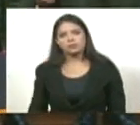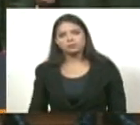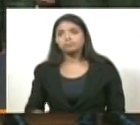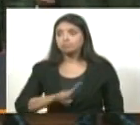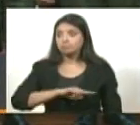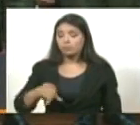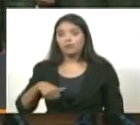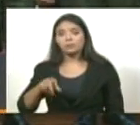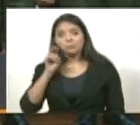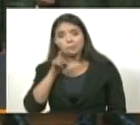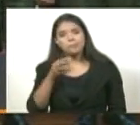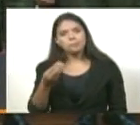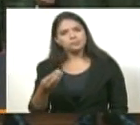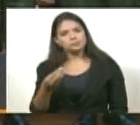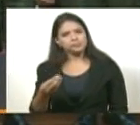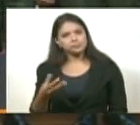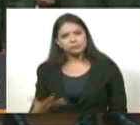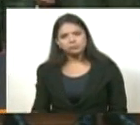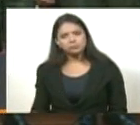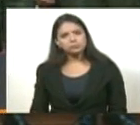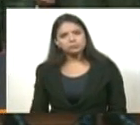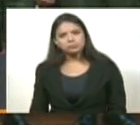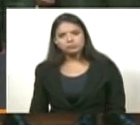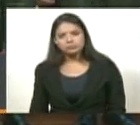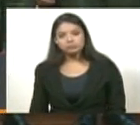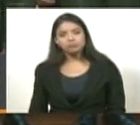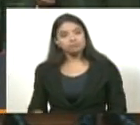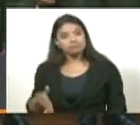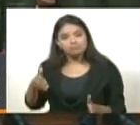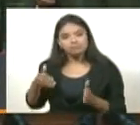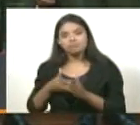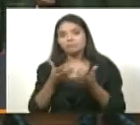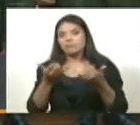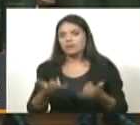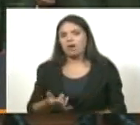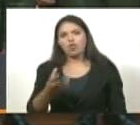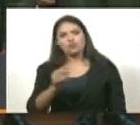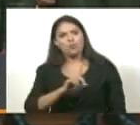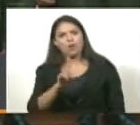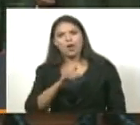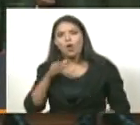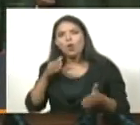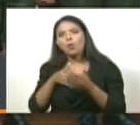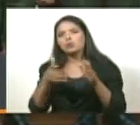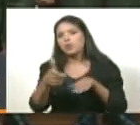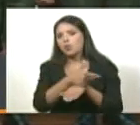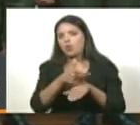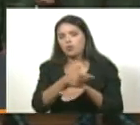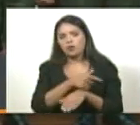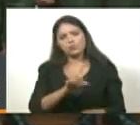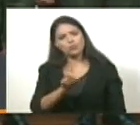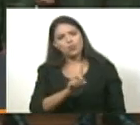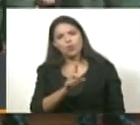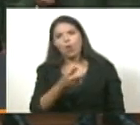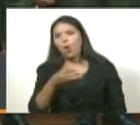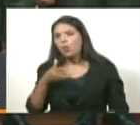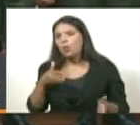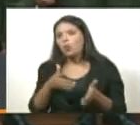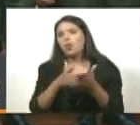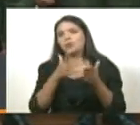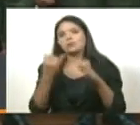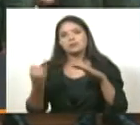visto cómo se ha arremetido, ya no es contra un gobierno, ya no es contra